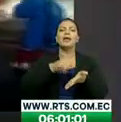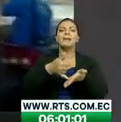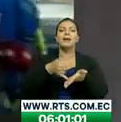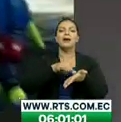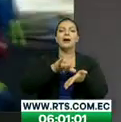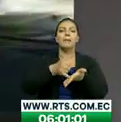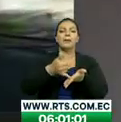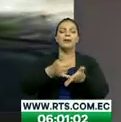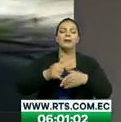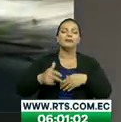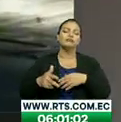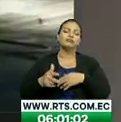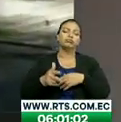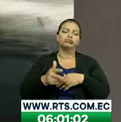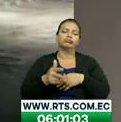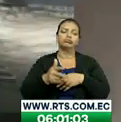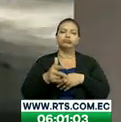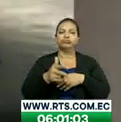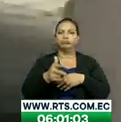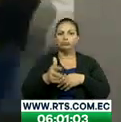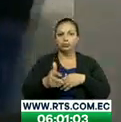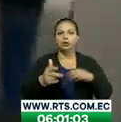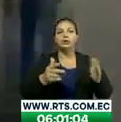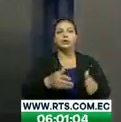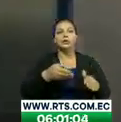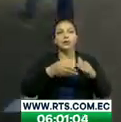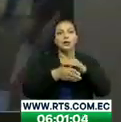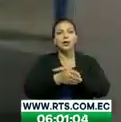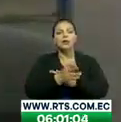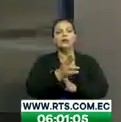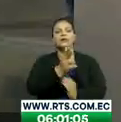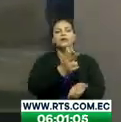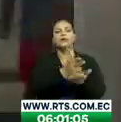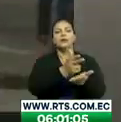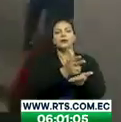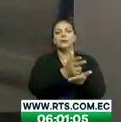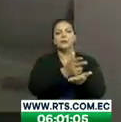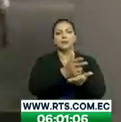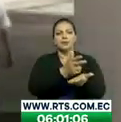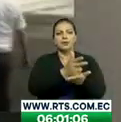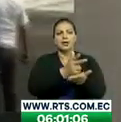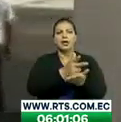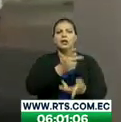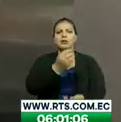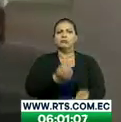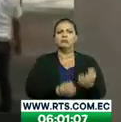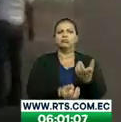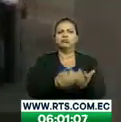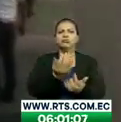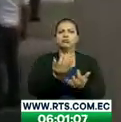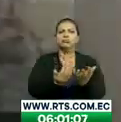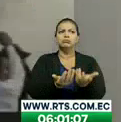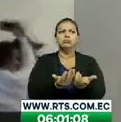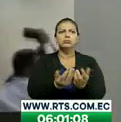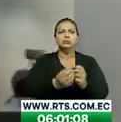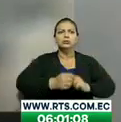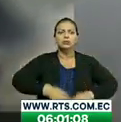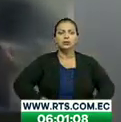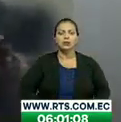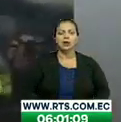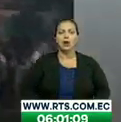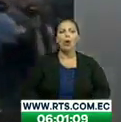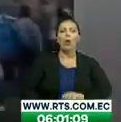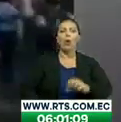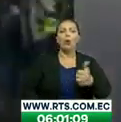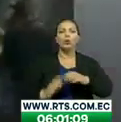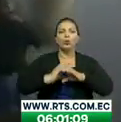en los patios de la terminal terrestre de Guayaquil. En medio del temor y asombro, los conductores de otras unidades